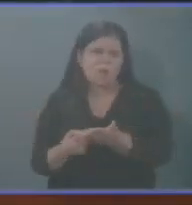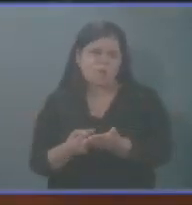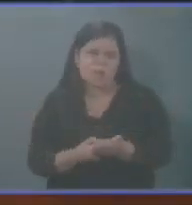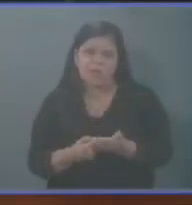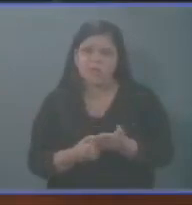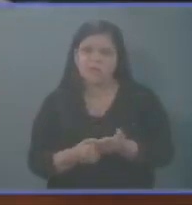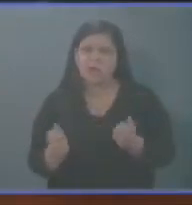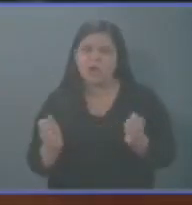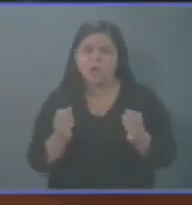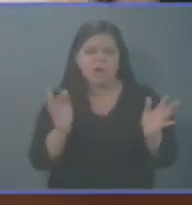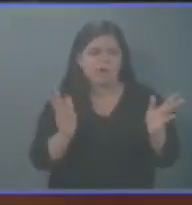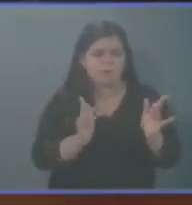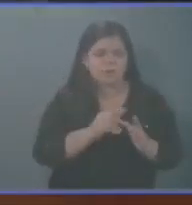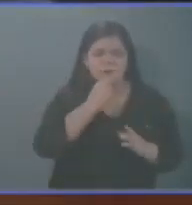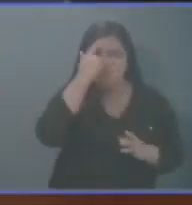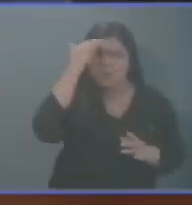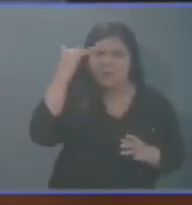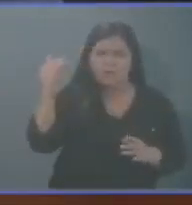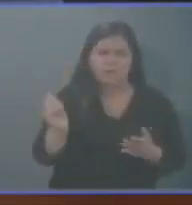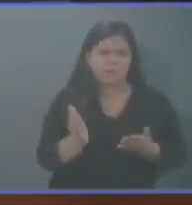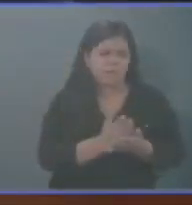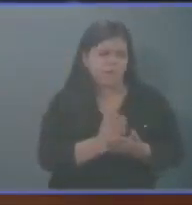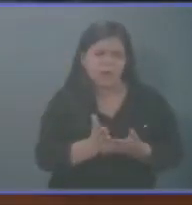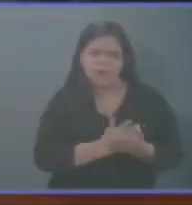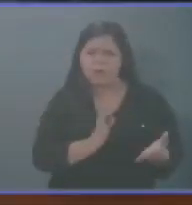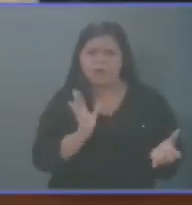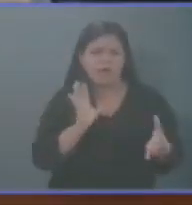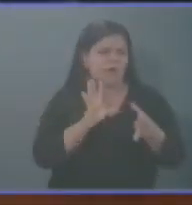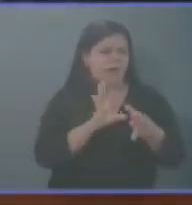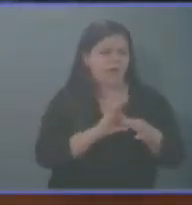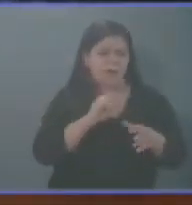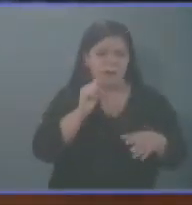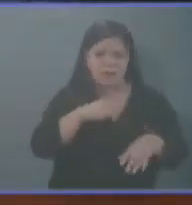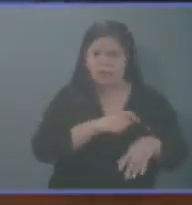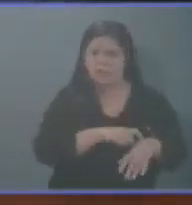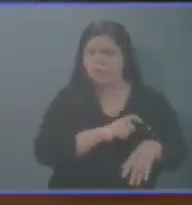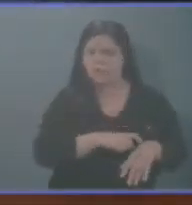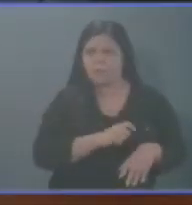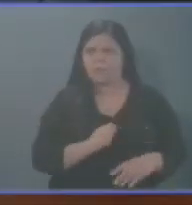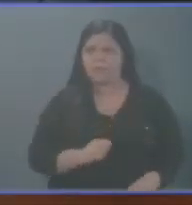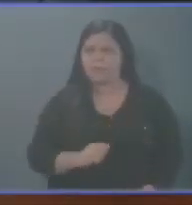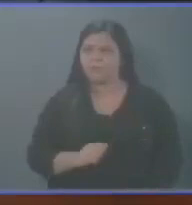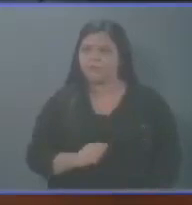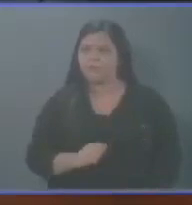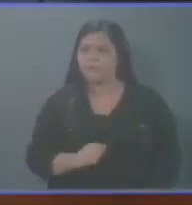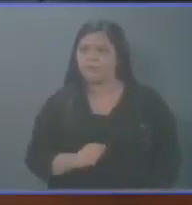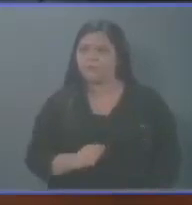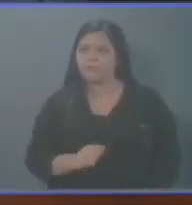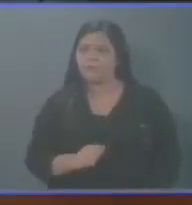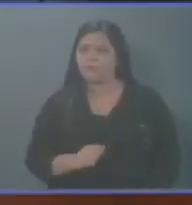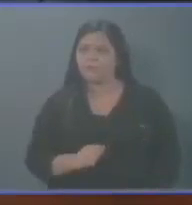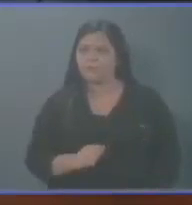algunas reuniones con políticos, pero que nada tienen que ver con este momento y este tema.